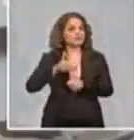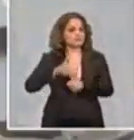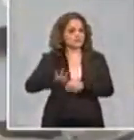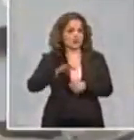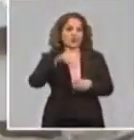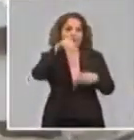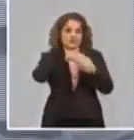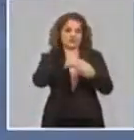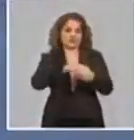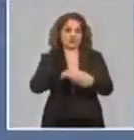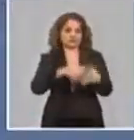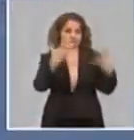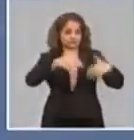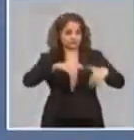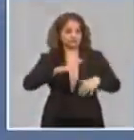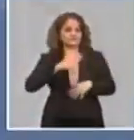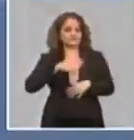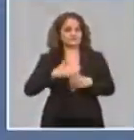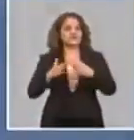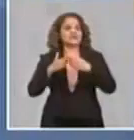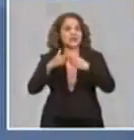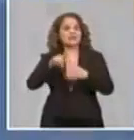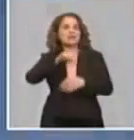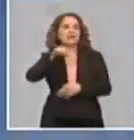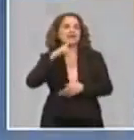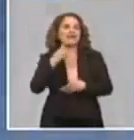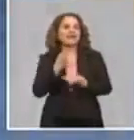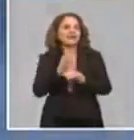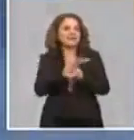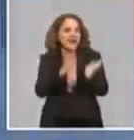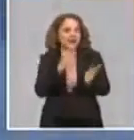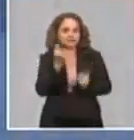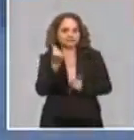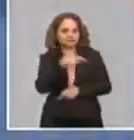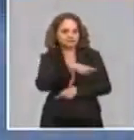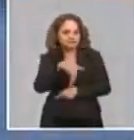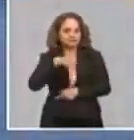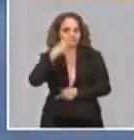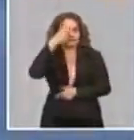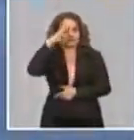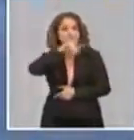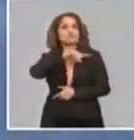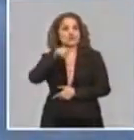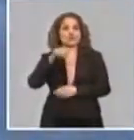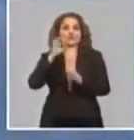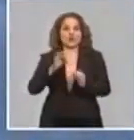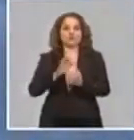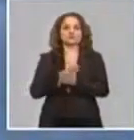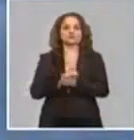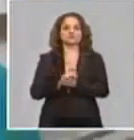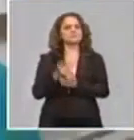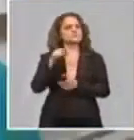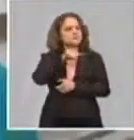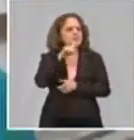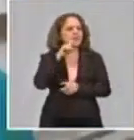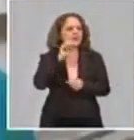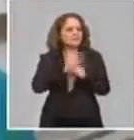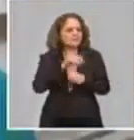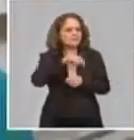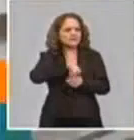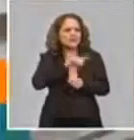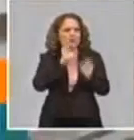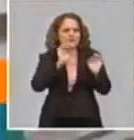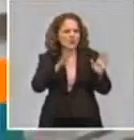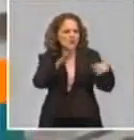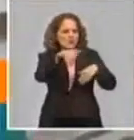más aporta a todas las obras del país. Esta inversión, el mayor peso ha sido en la parte de cantera, la que genera la materia prima, y una producción de alrededor